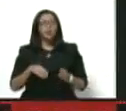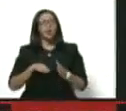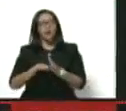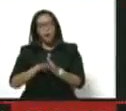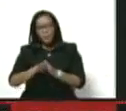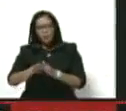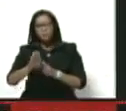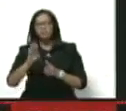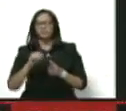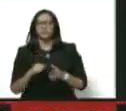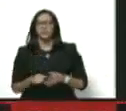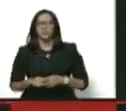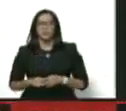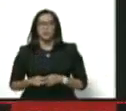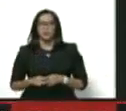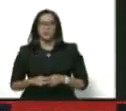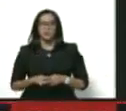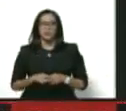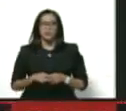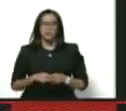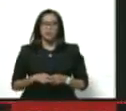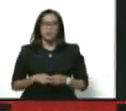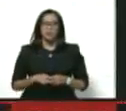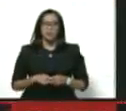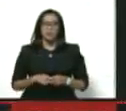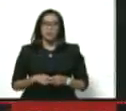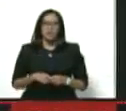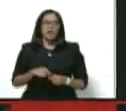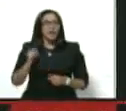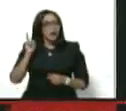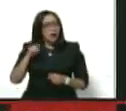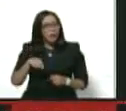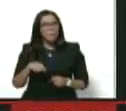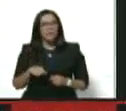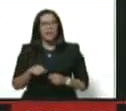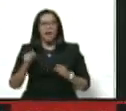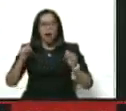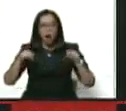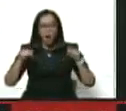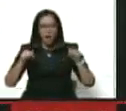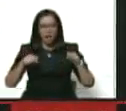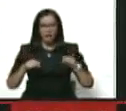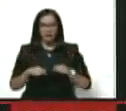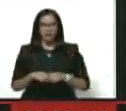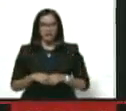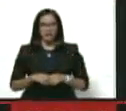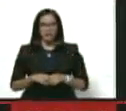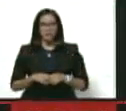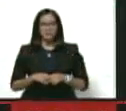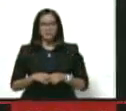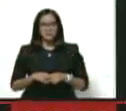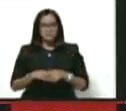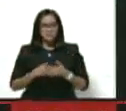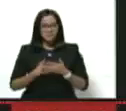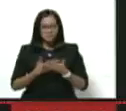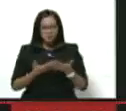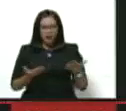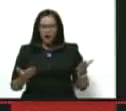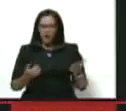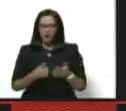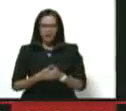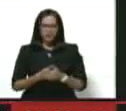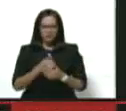paso. Bueno, también paralelo está dando, ahorita está dando para que estén